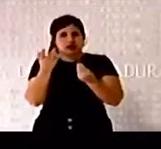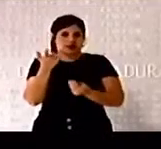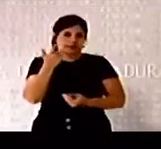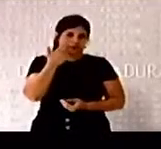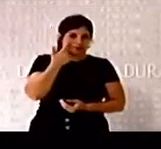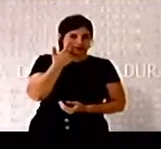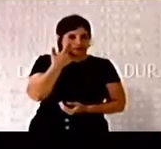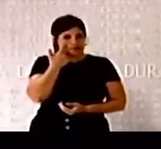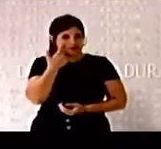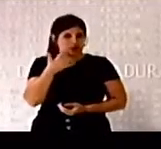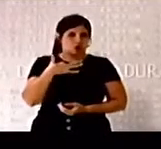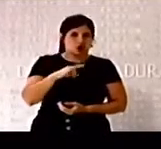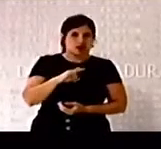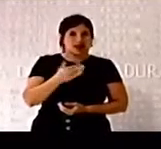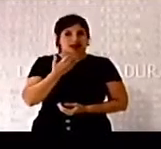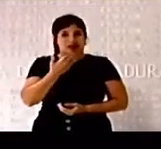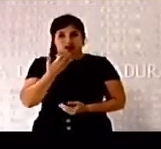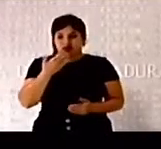que en estos grupos de edad